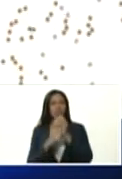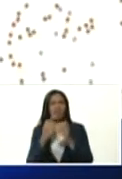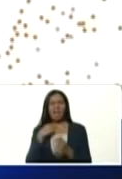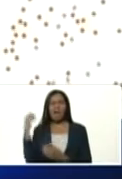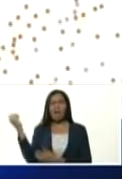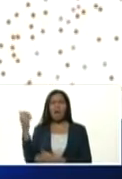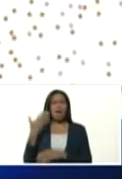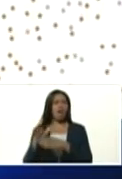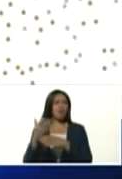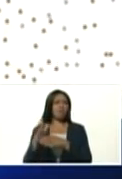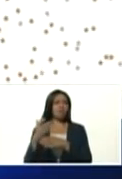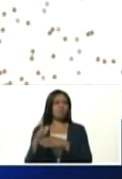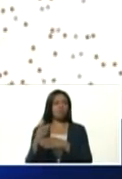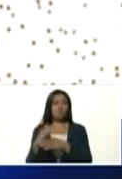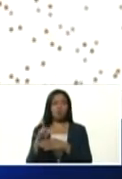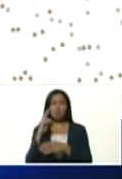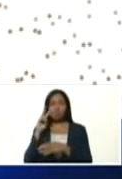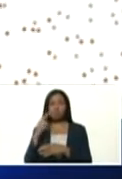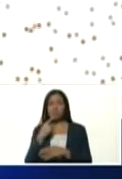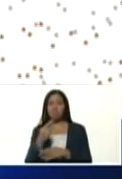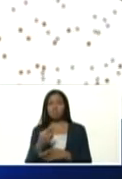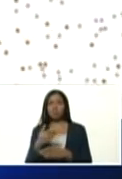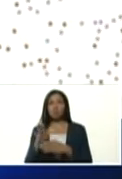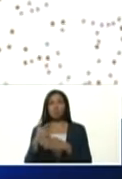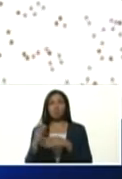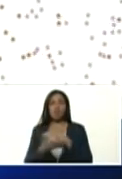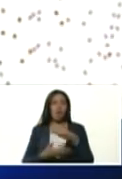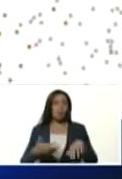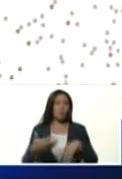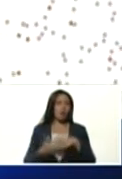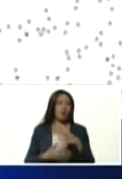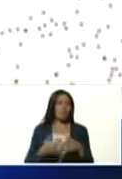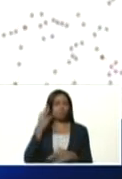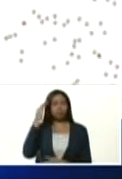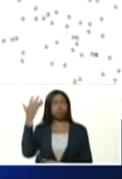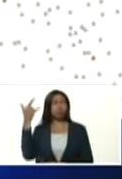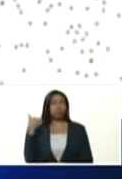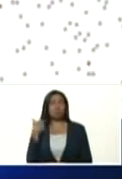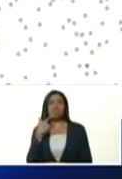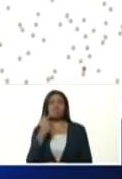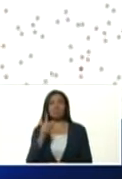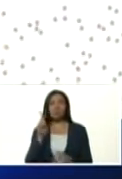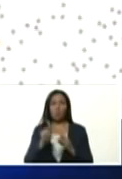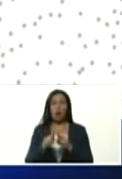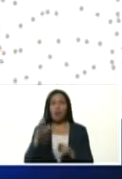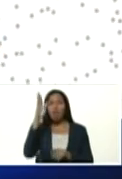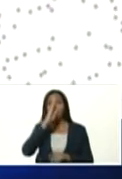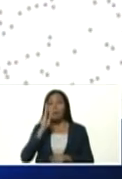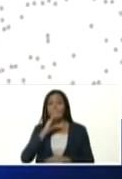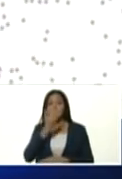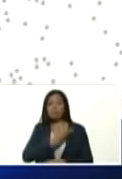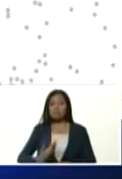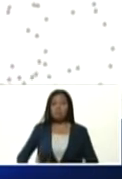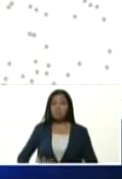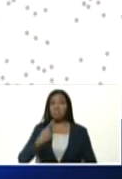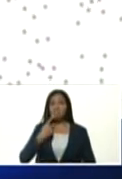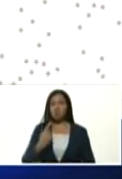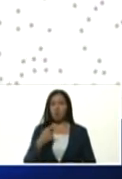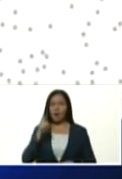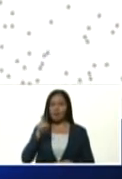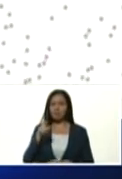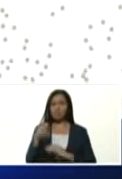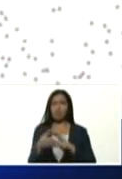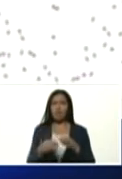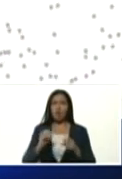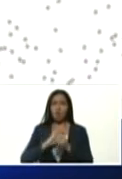subestimado y han dicho que la crisis es una fantasía, como dijo Jair Bolsonaro de Brasil, dijo que